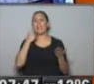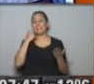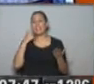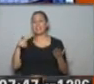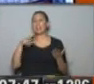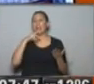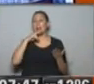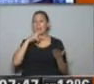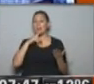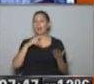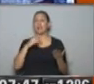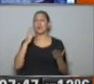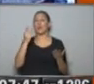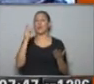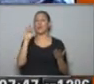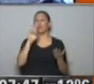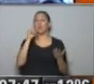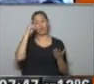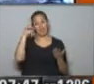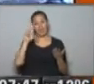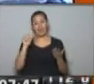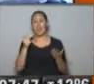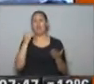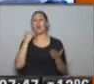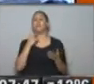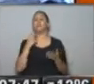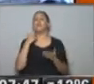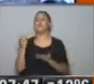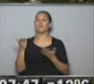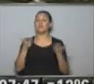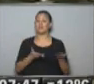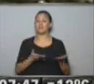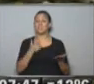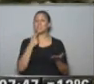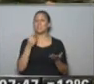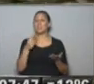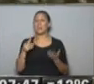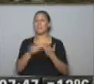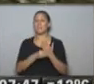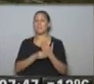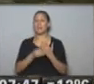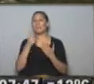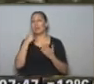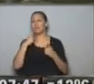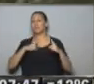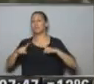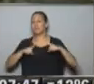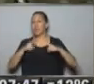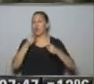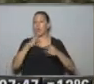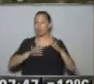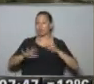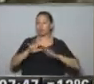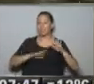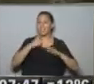pablo buera y también a maría eugenia vidal una convocatoria que llegó por parte de la ministra para coordinar el envío de donaciones a las